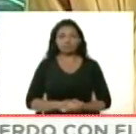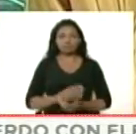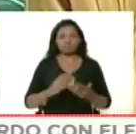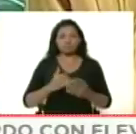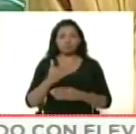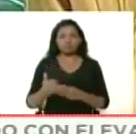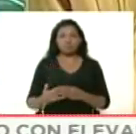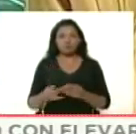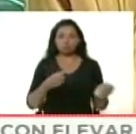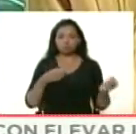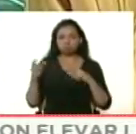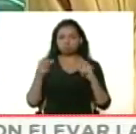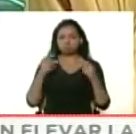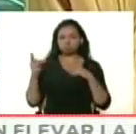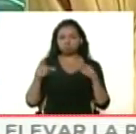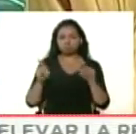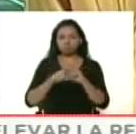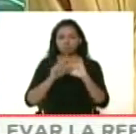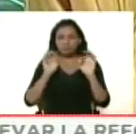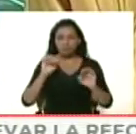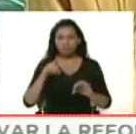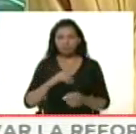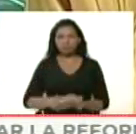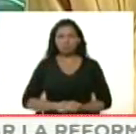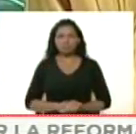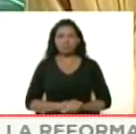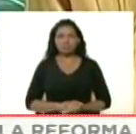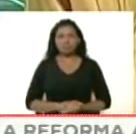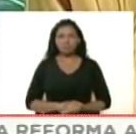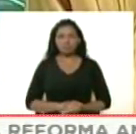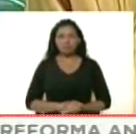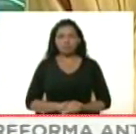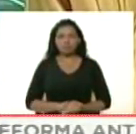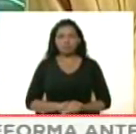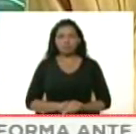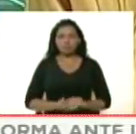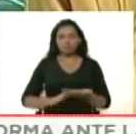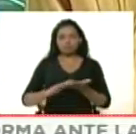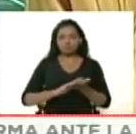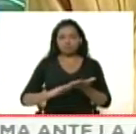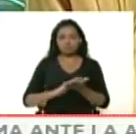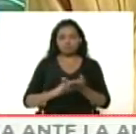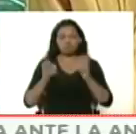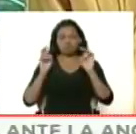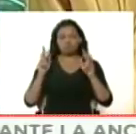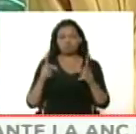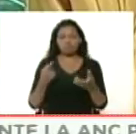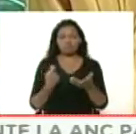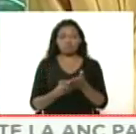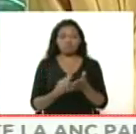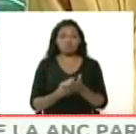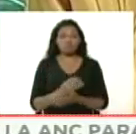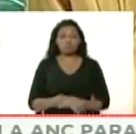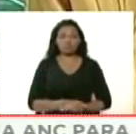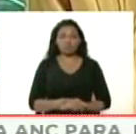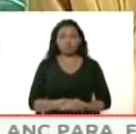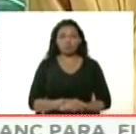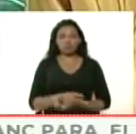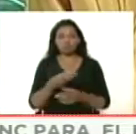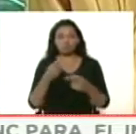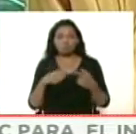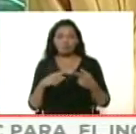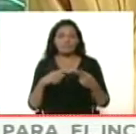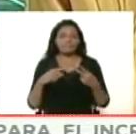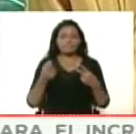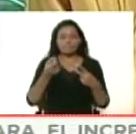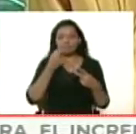de exportaciones, la solución de los temas de financiamiento, insumos,